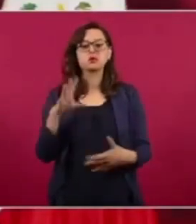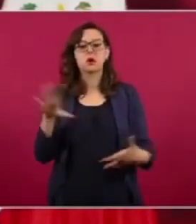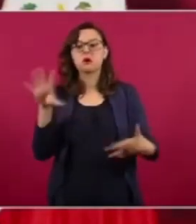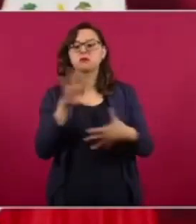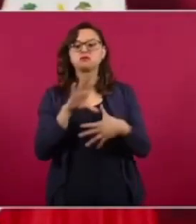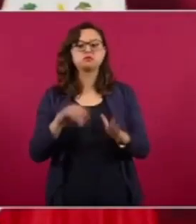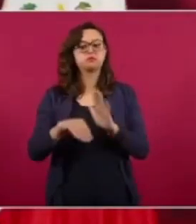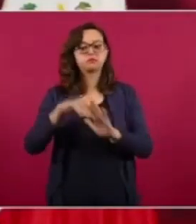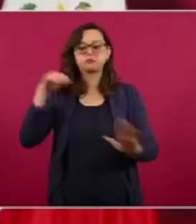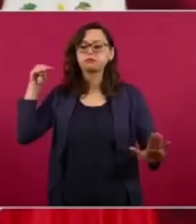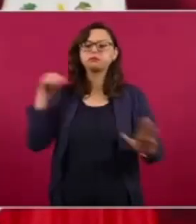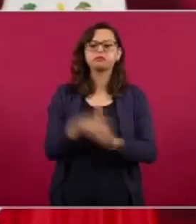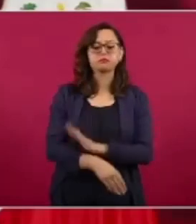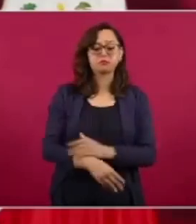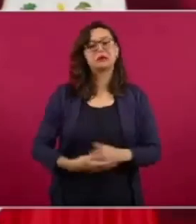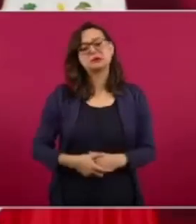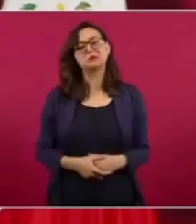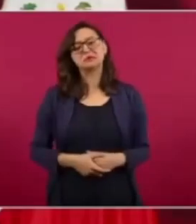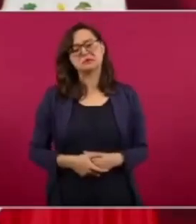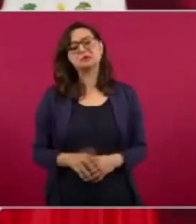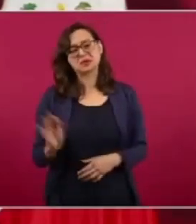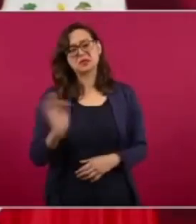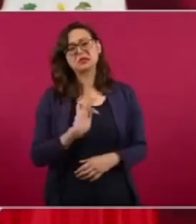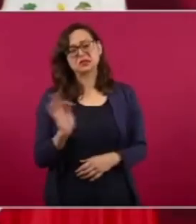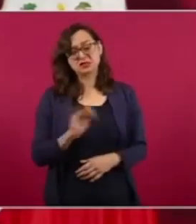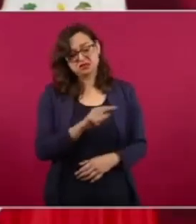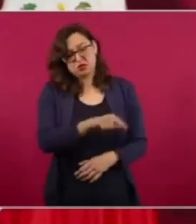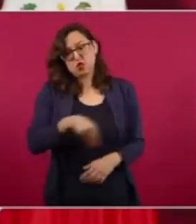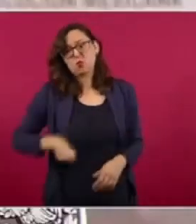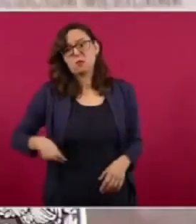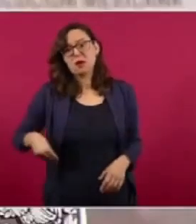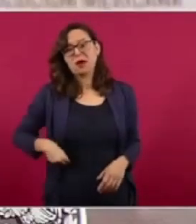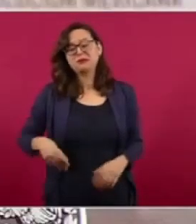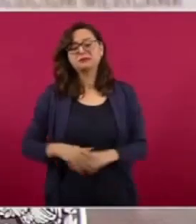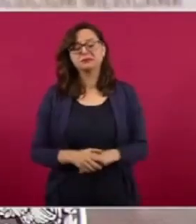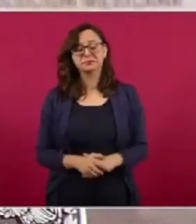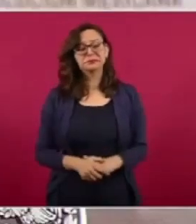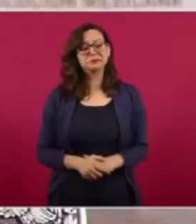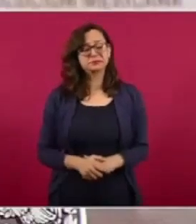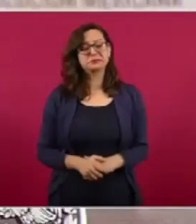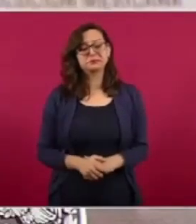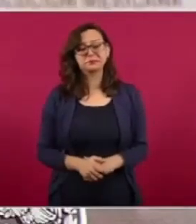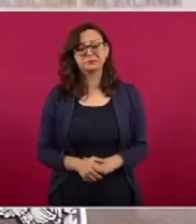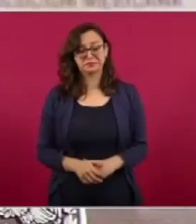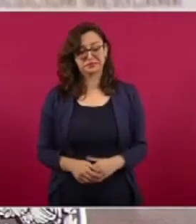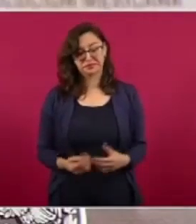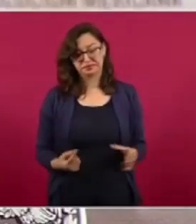ser que sea un fracaso, pero los responsables son ellos